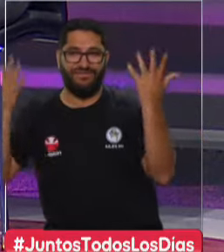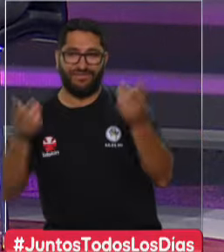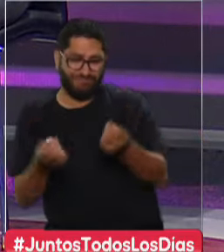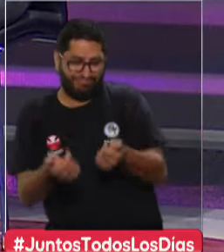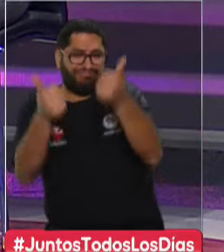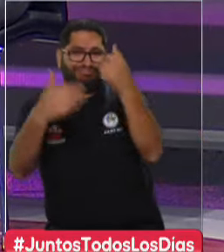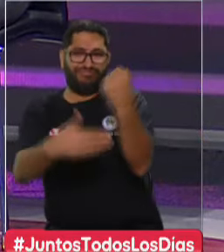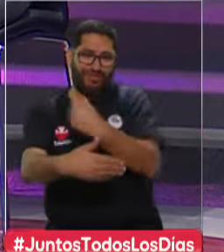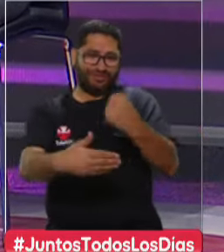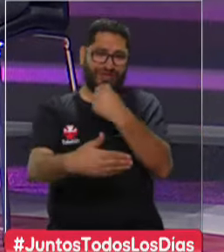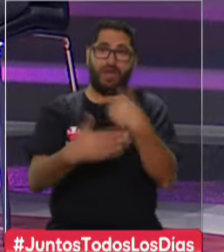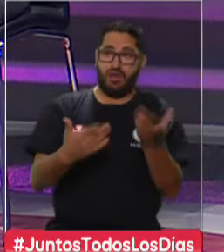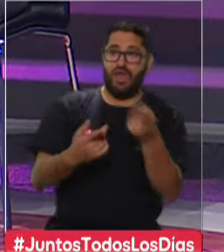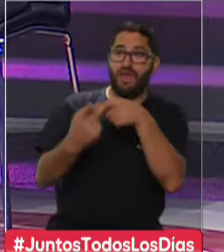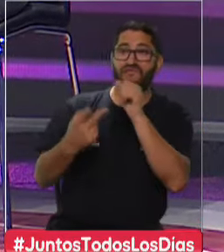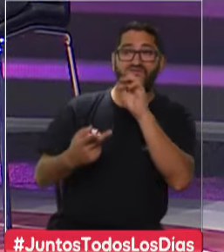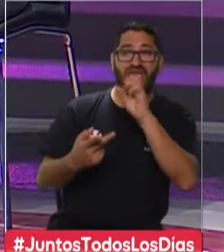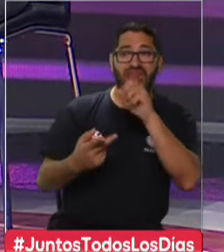Y Fran,